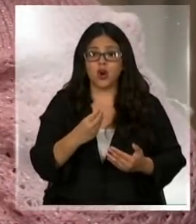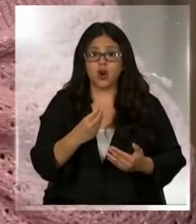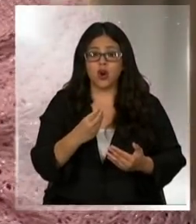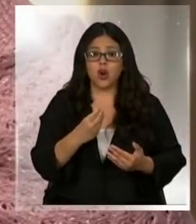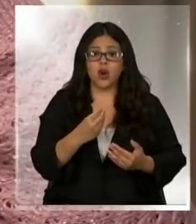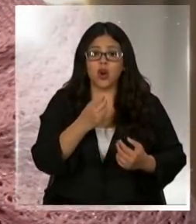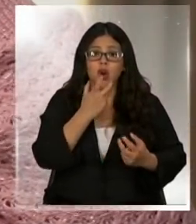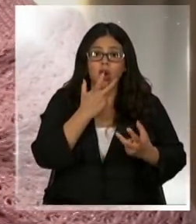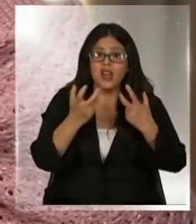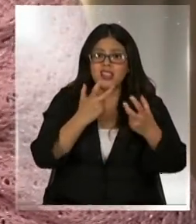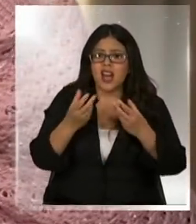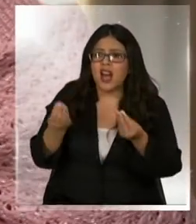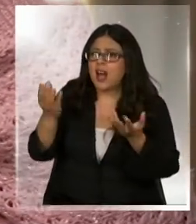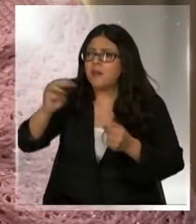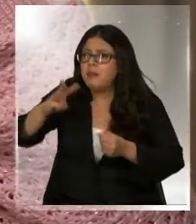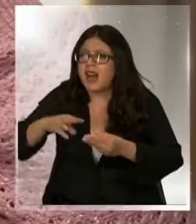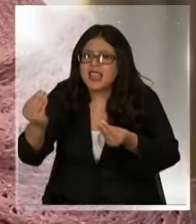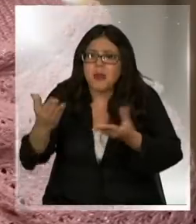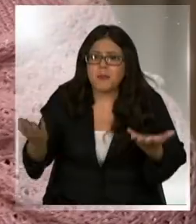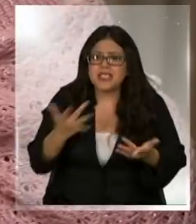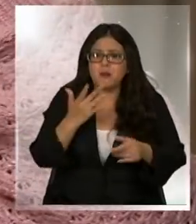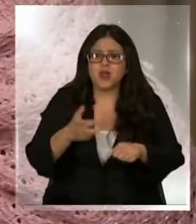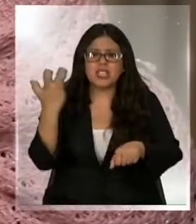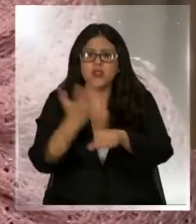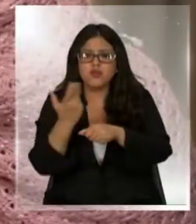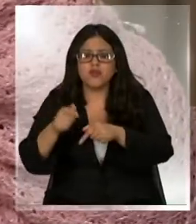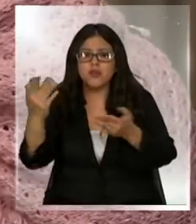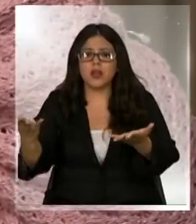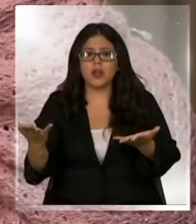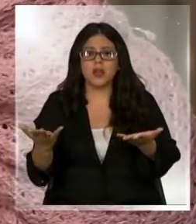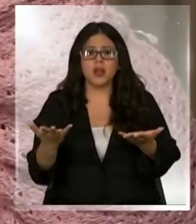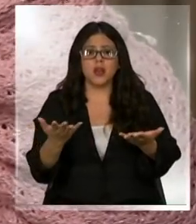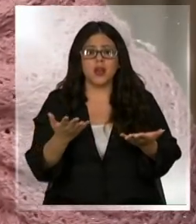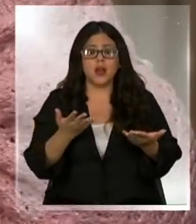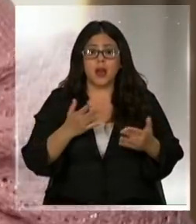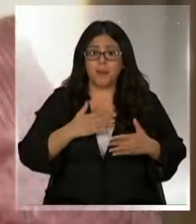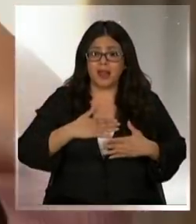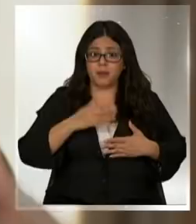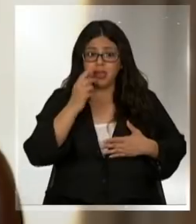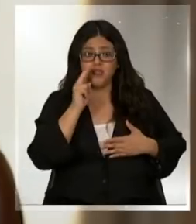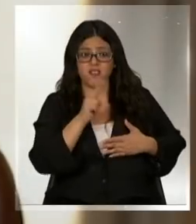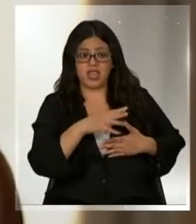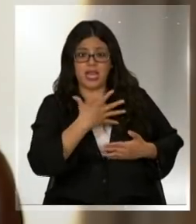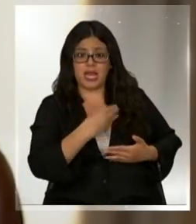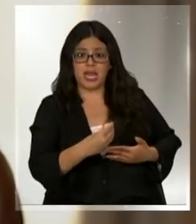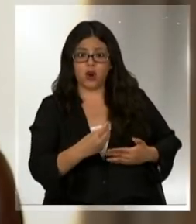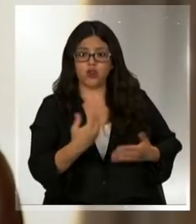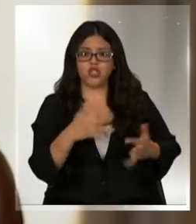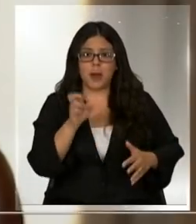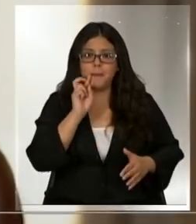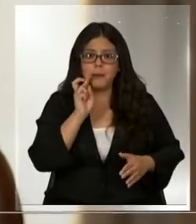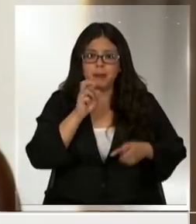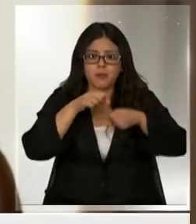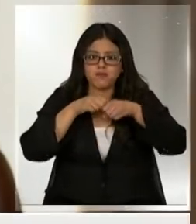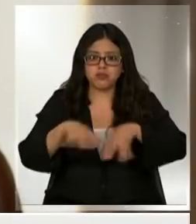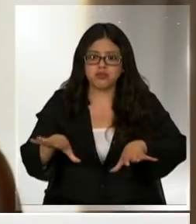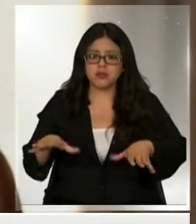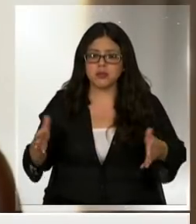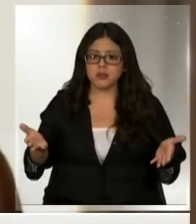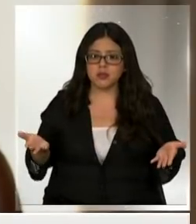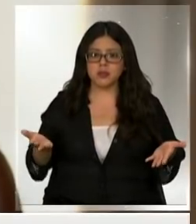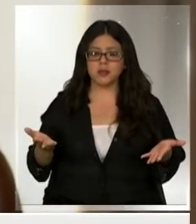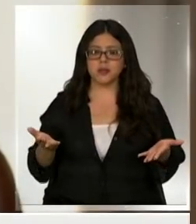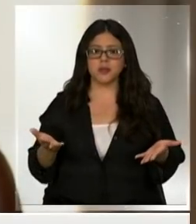Mamá, ¿por qué se están llevando el auto? Pero mamá, ¿qué pasa? Se orinó. Para mí eso fue muy doloroso cuando lo vi que se había orinado.